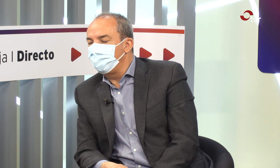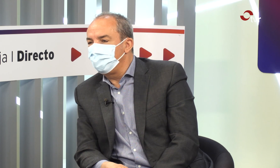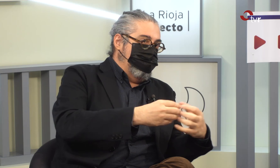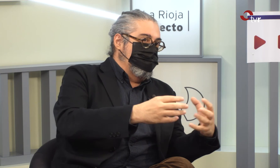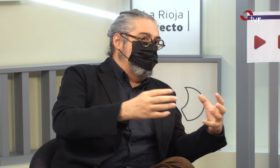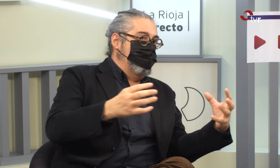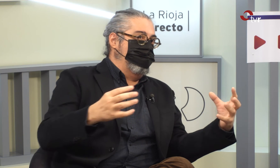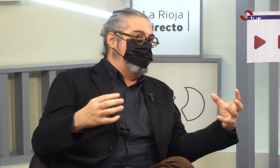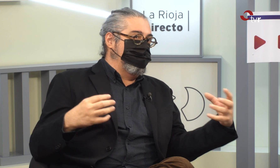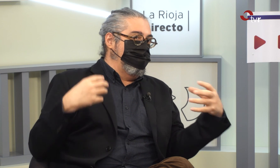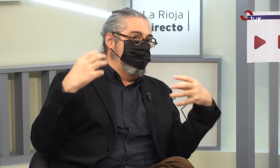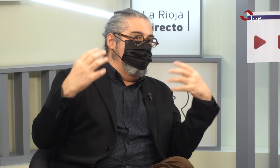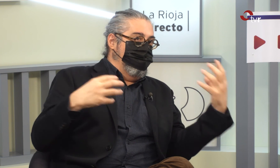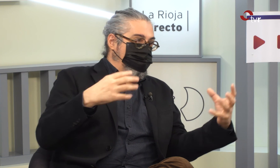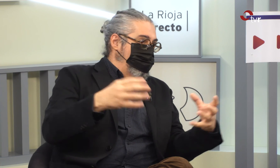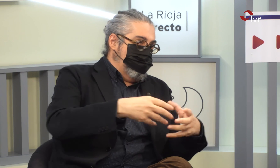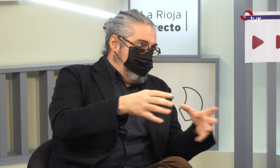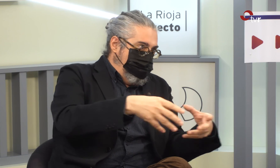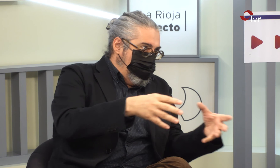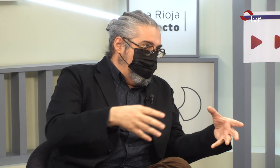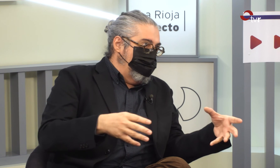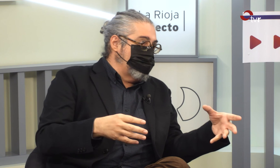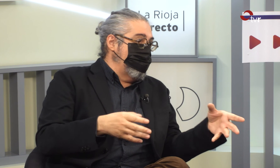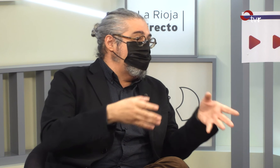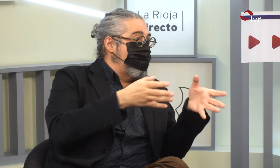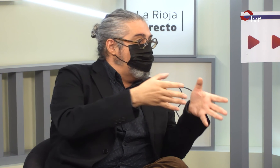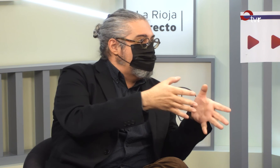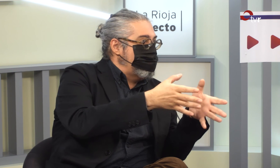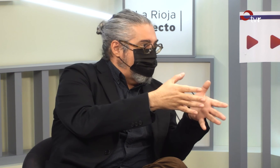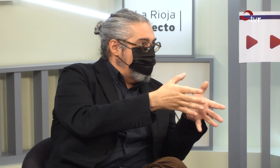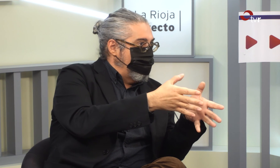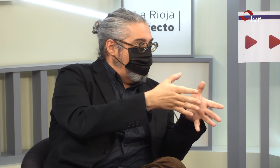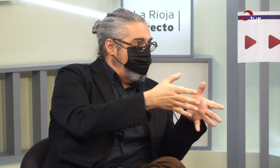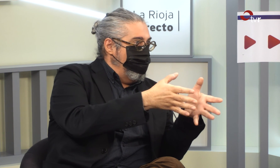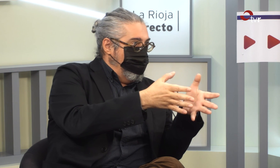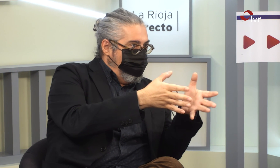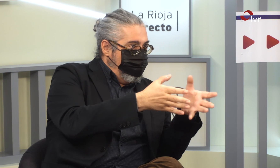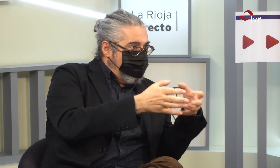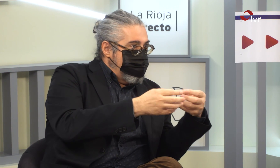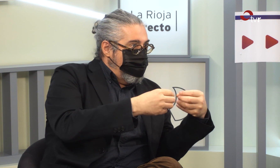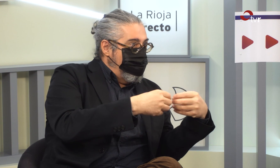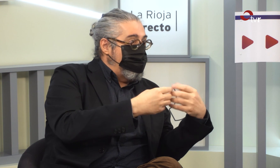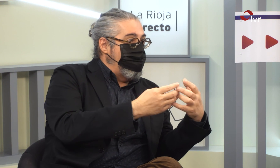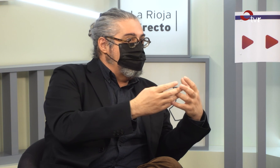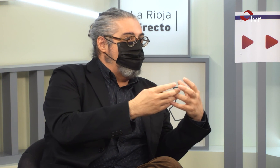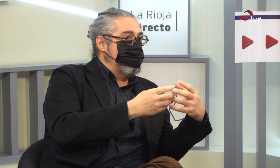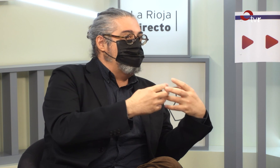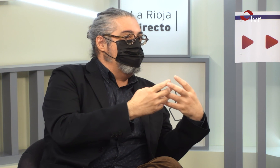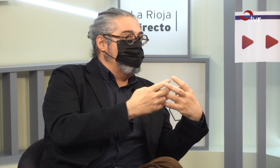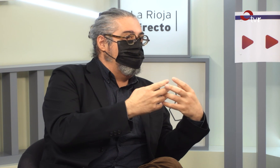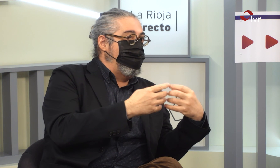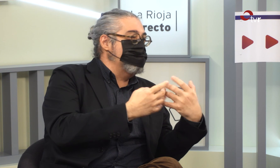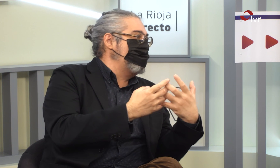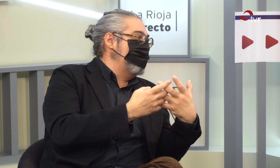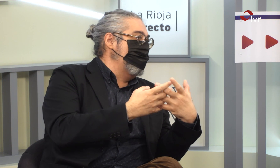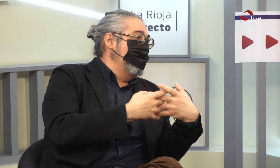da sentidos distintos por parte de los miembros de una sociedad, y hay algunas especialmente fetiche y claves, hasta el punto